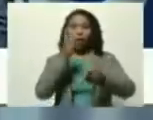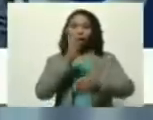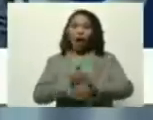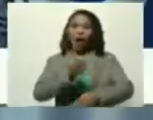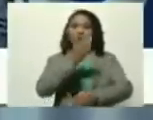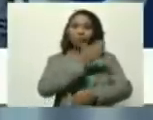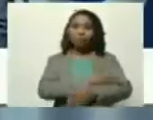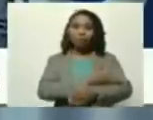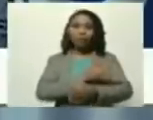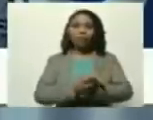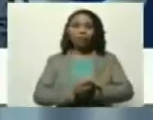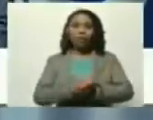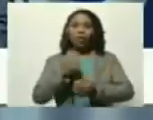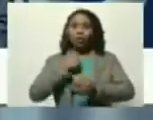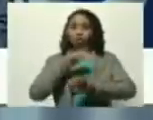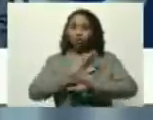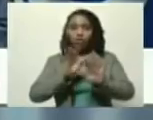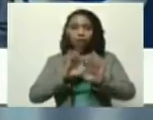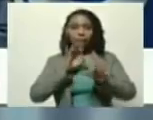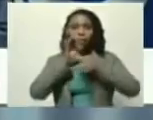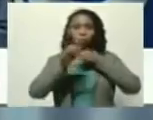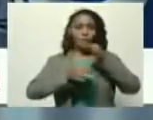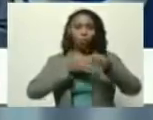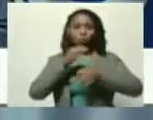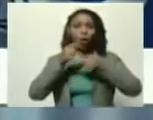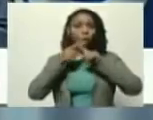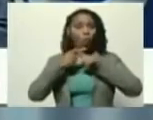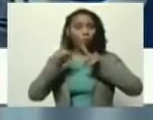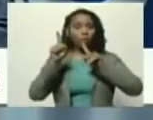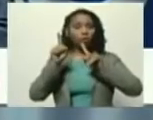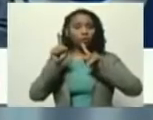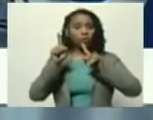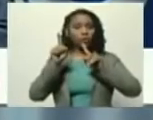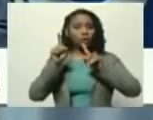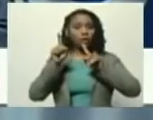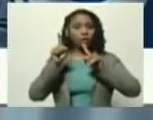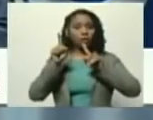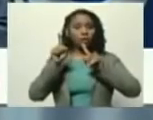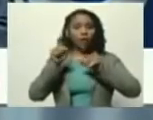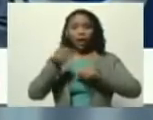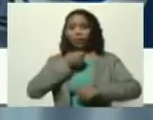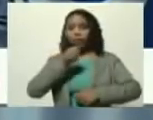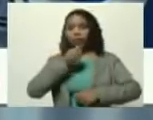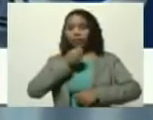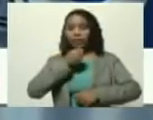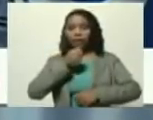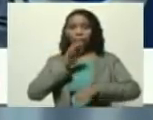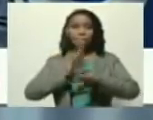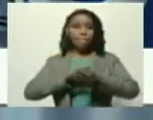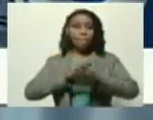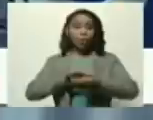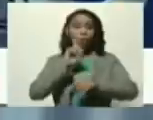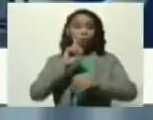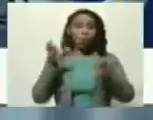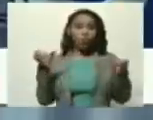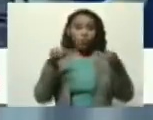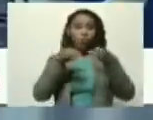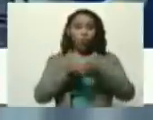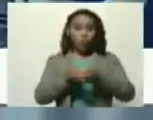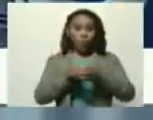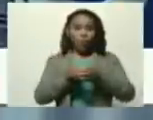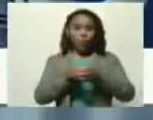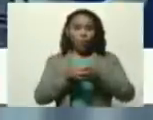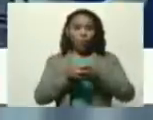previamente, como ya lo he explicado en otras alocuciones, por una junta ad hoc,